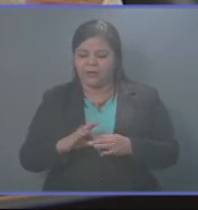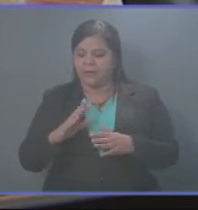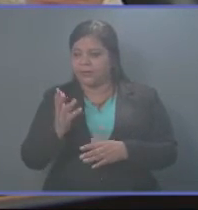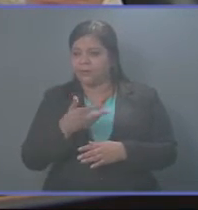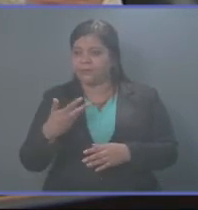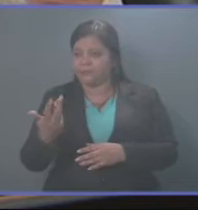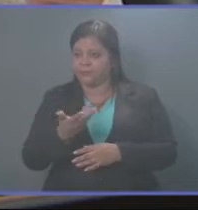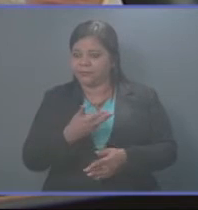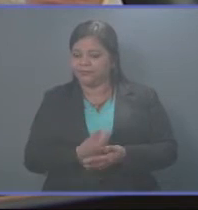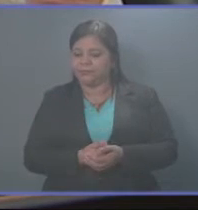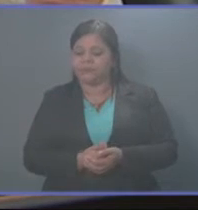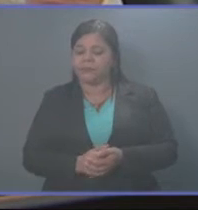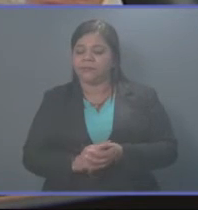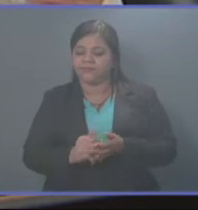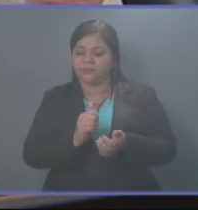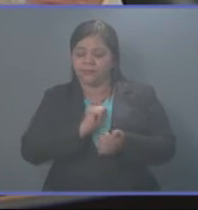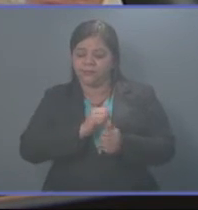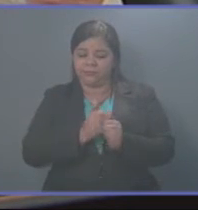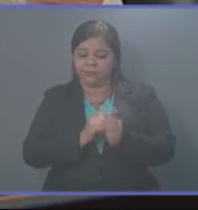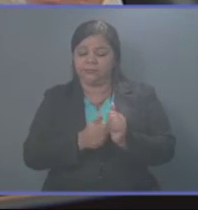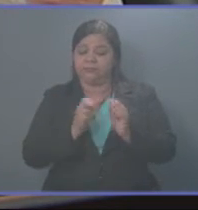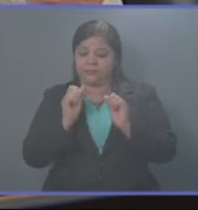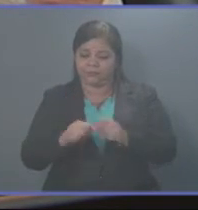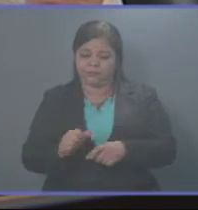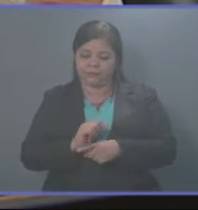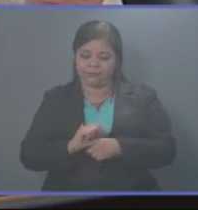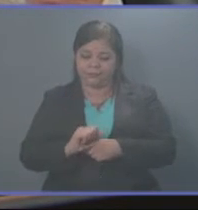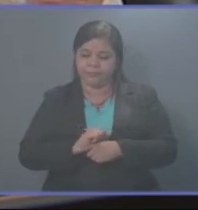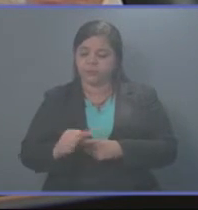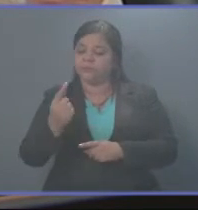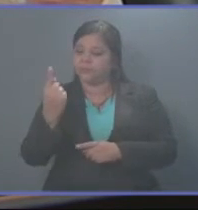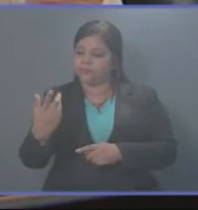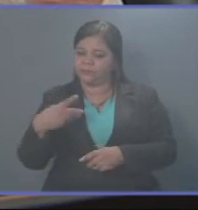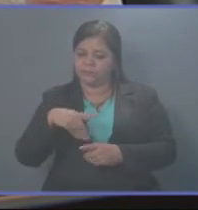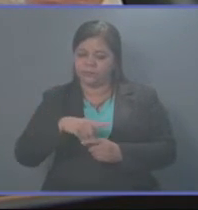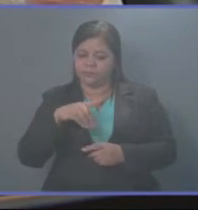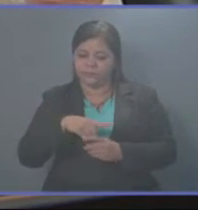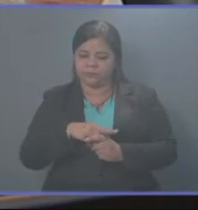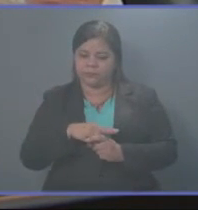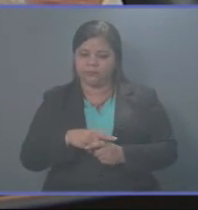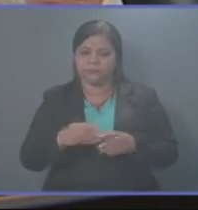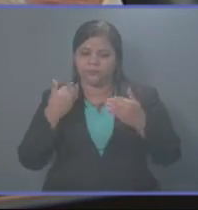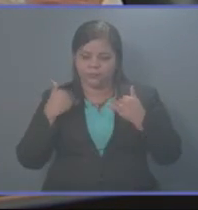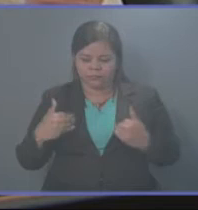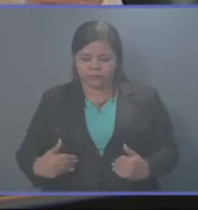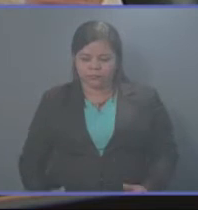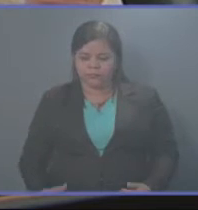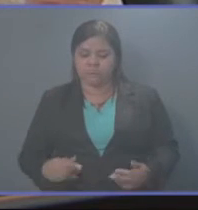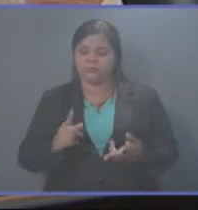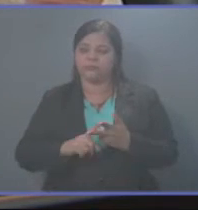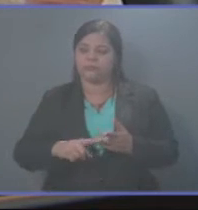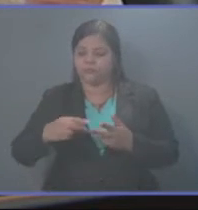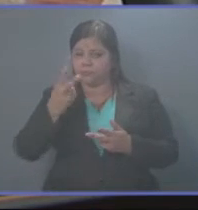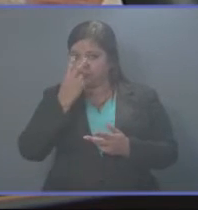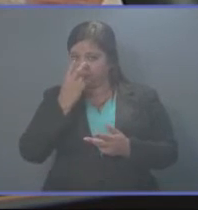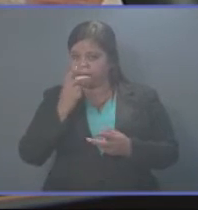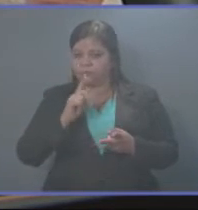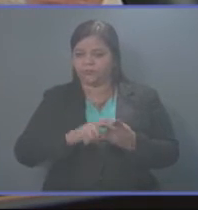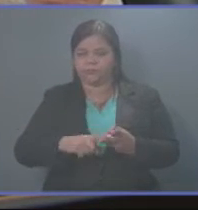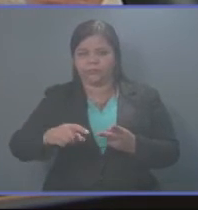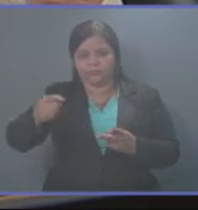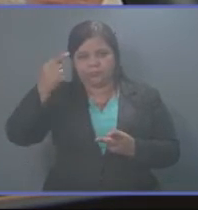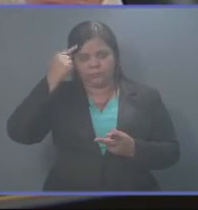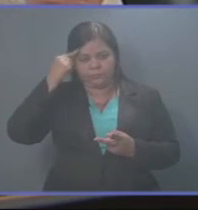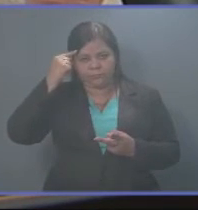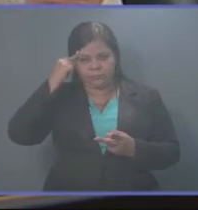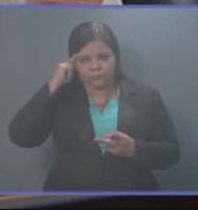del deporte para que pueda ser practicado por personas con discapacidad física, visual o